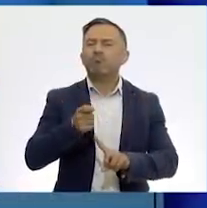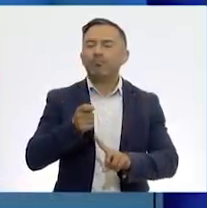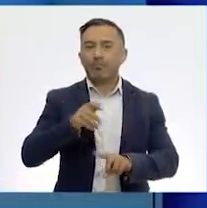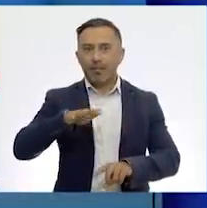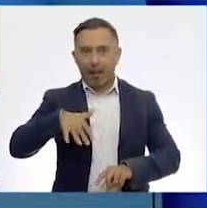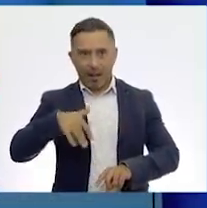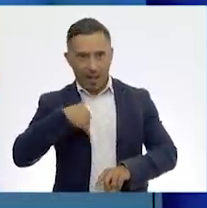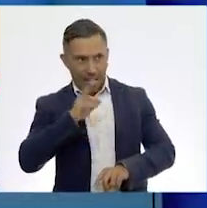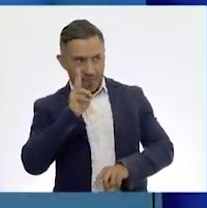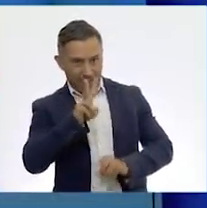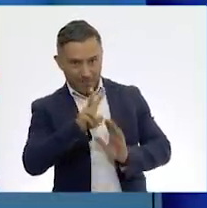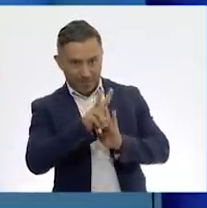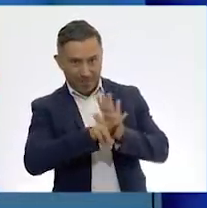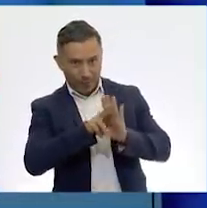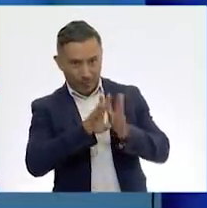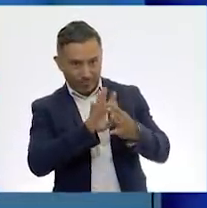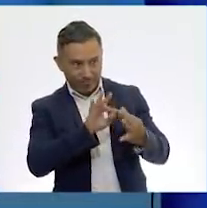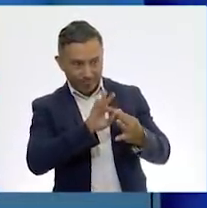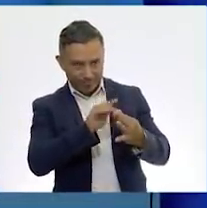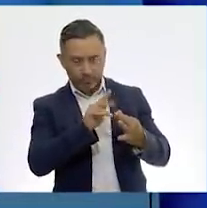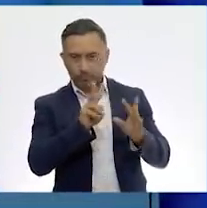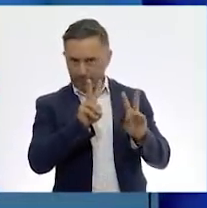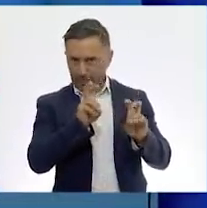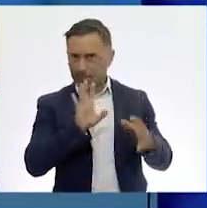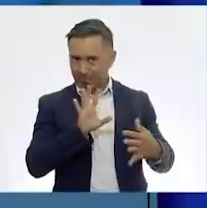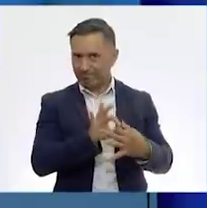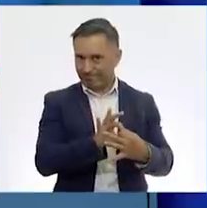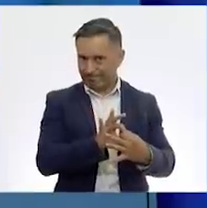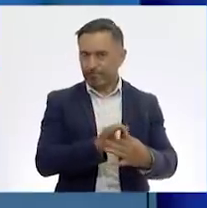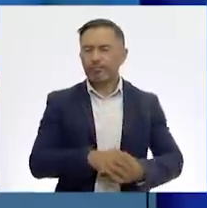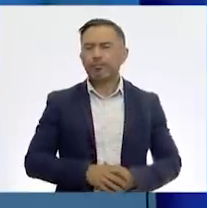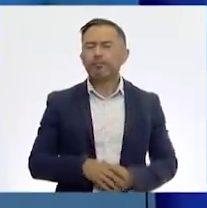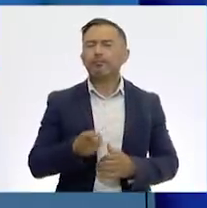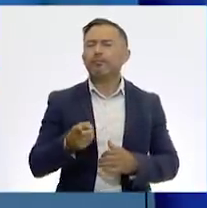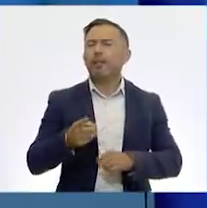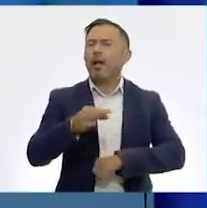estábamos viendo. Vamos a hablar sobre la composición en la arquitectura.